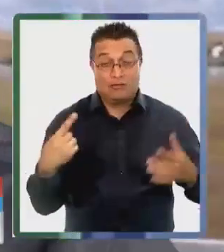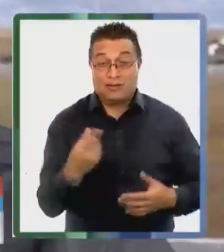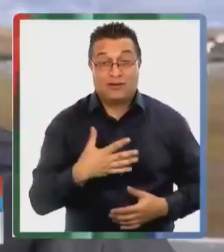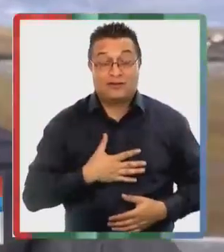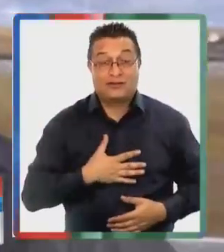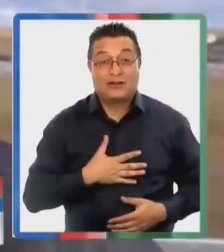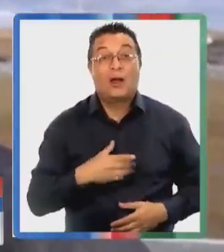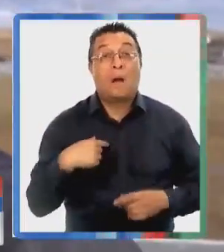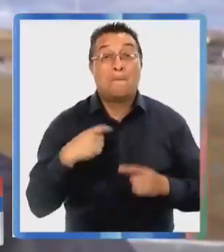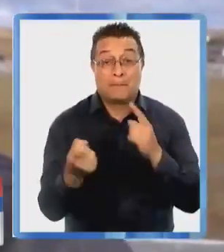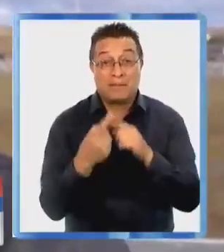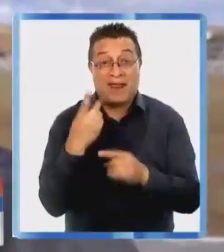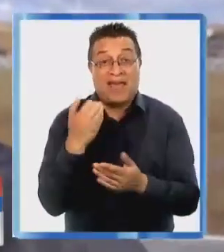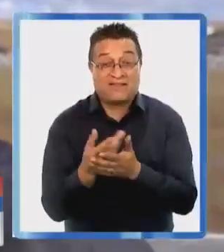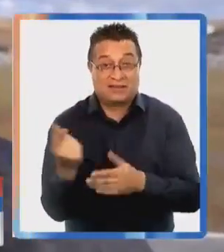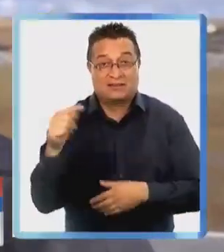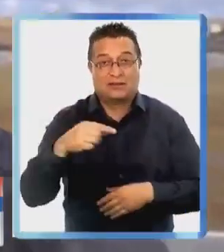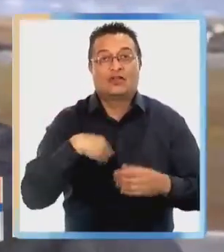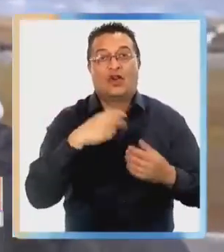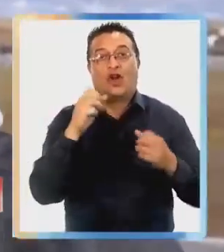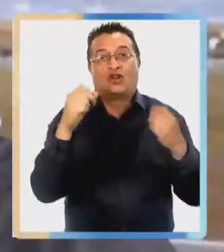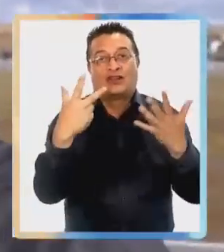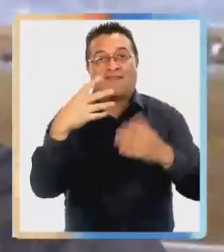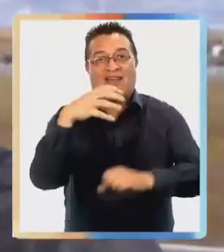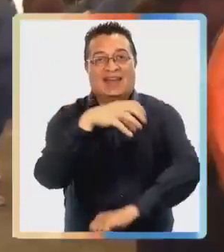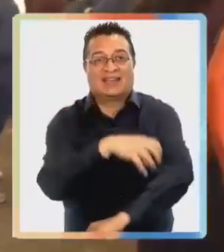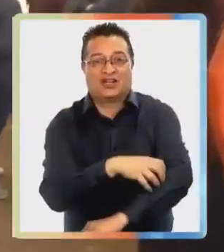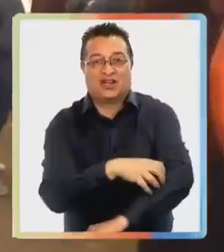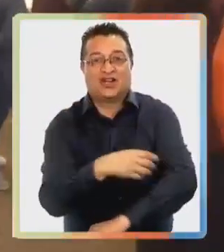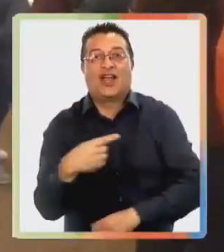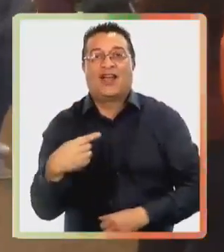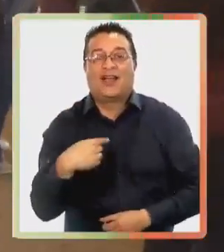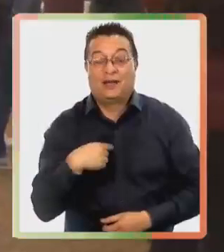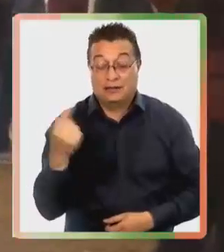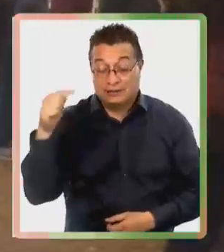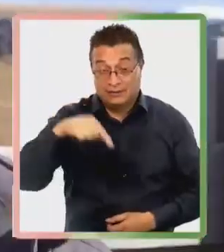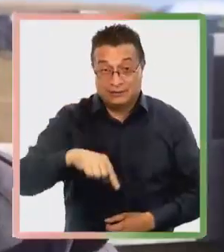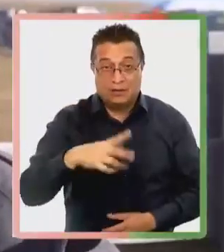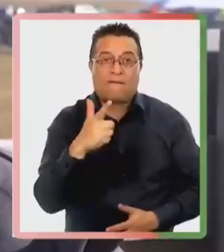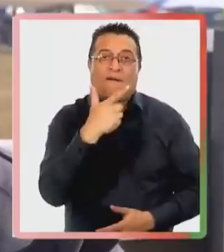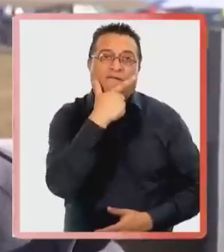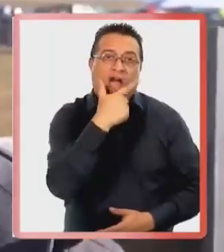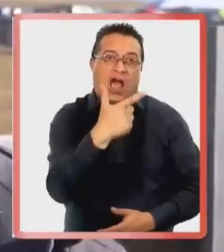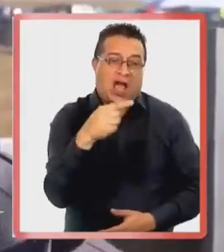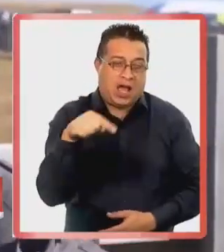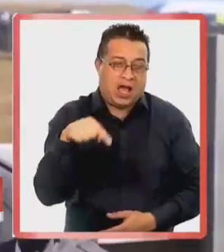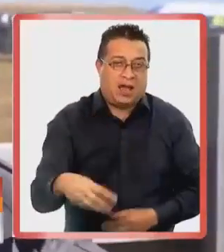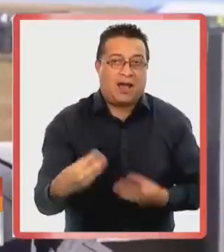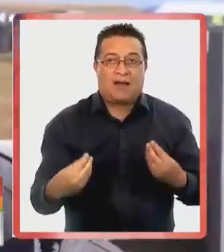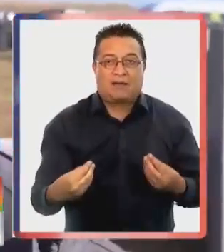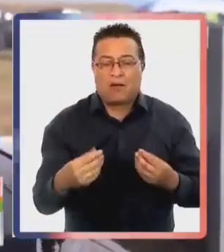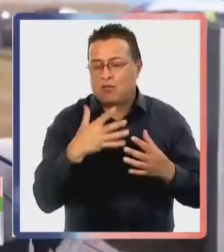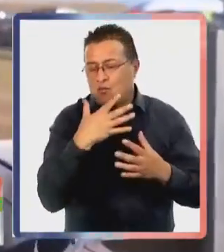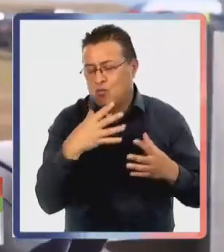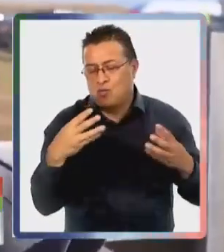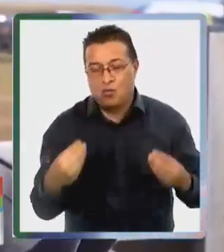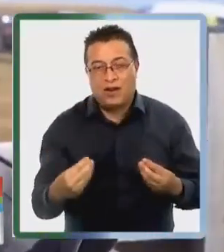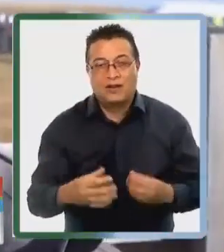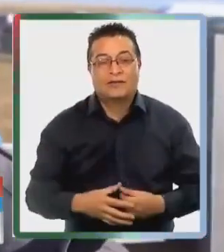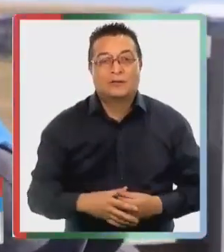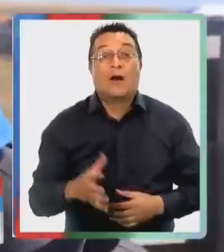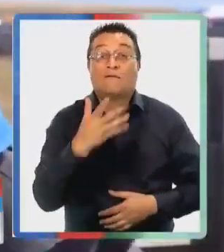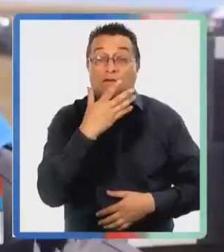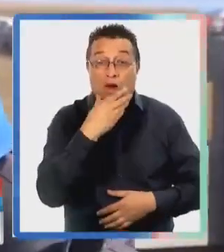acá igual es súper bacán para mí, así que excelente. No, bonita experiencia y siempre un gusto ver las